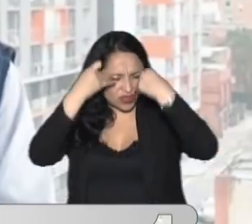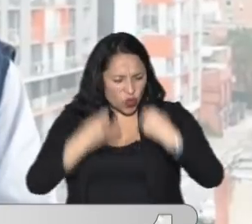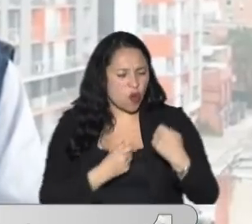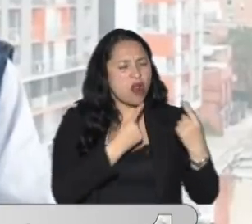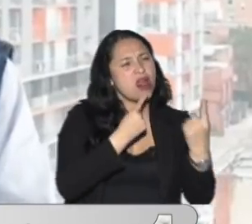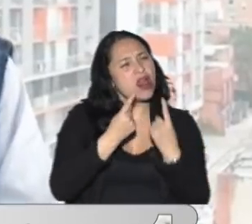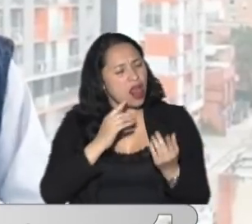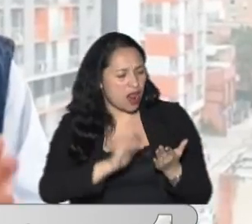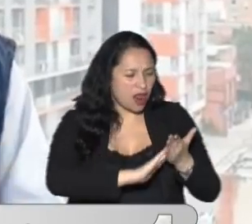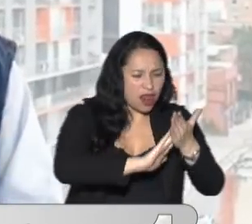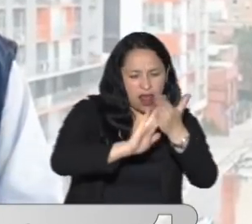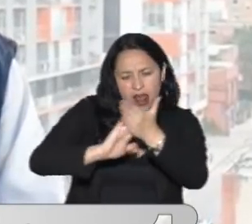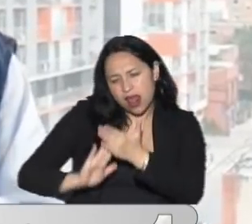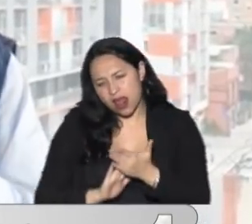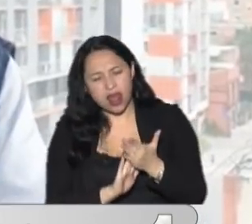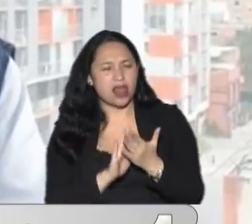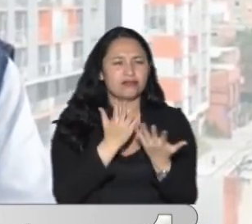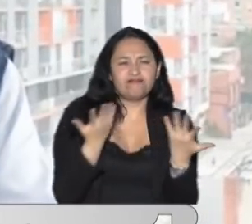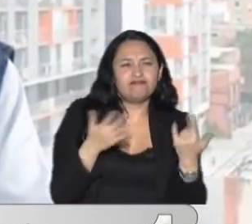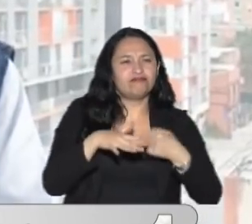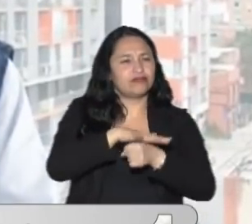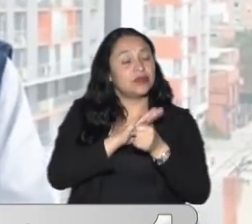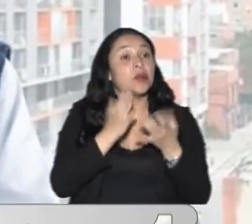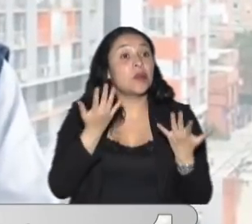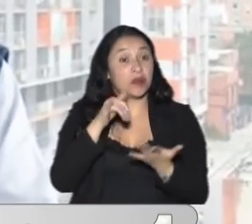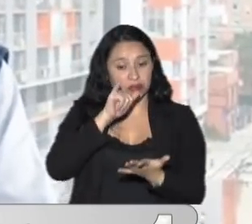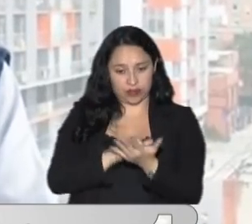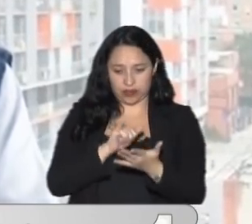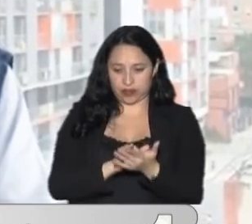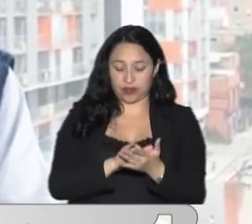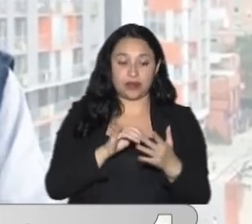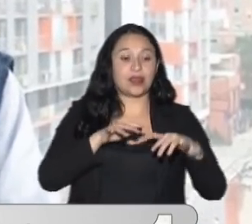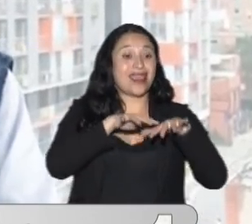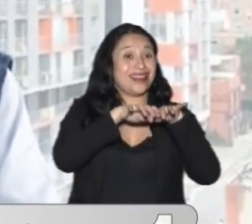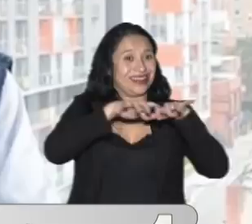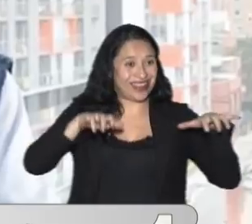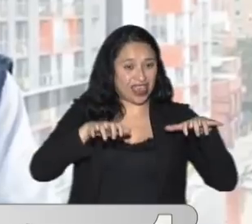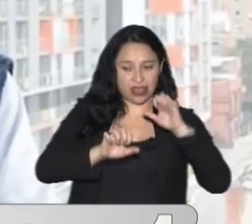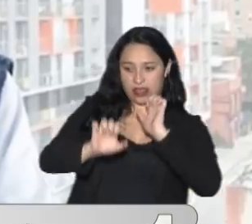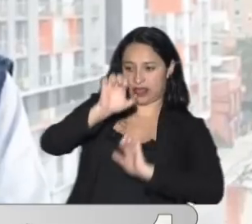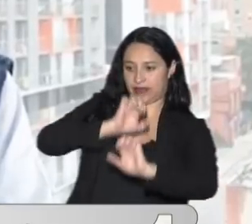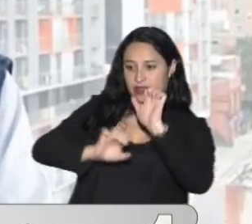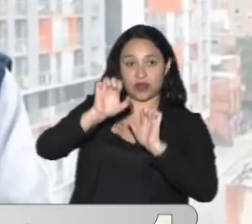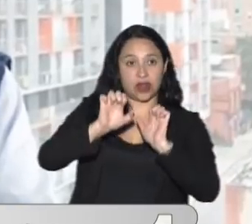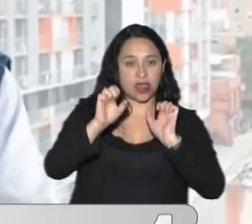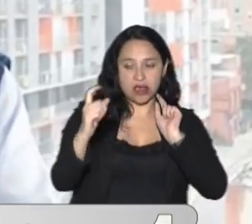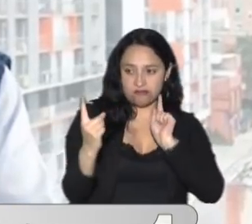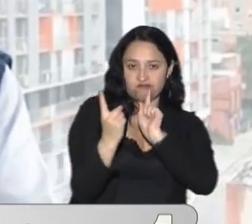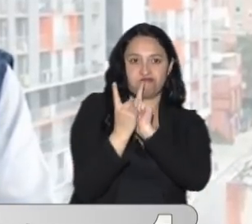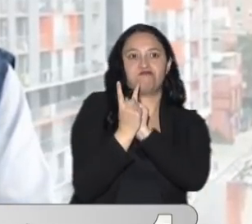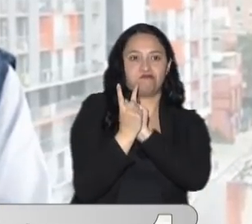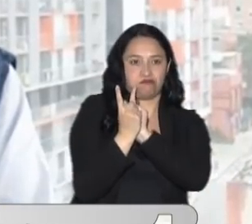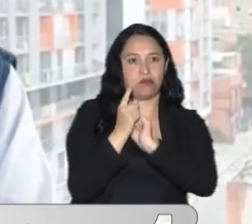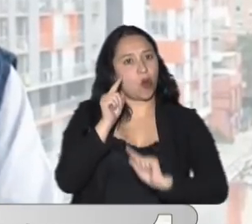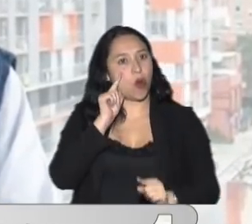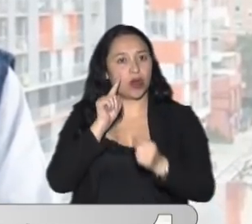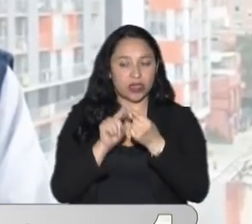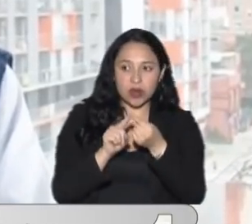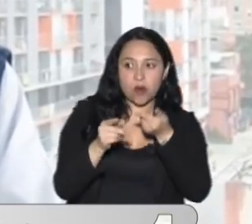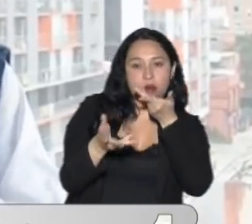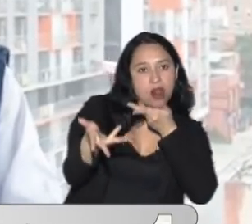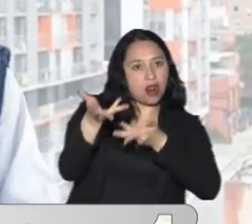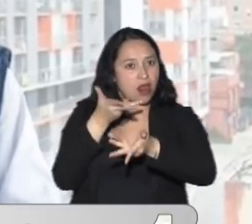las diferencias. Por eso hemos ofrecido la sede de la Defensoría como punto de encuentro para lograr